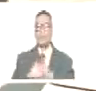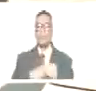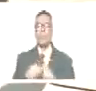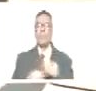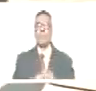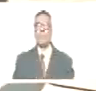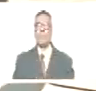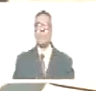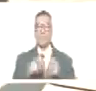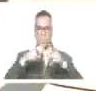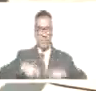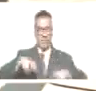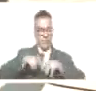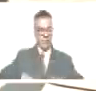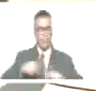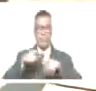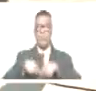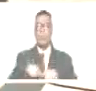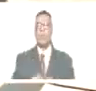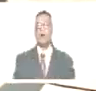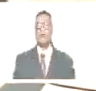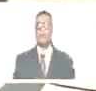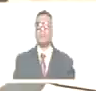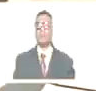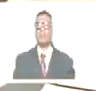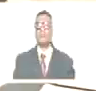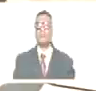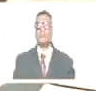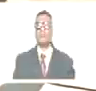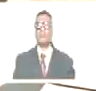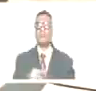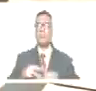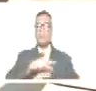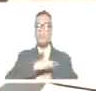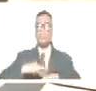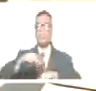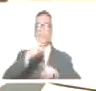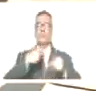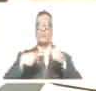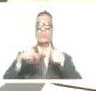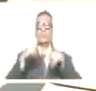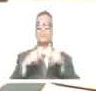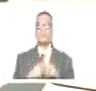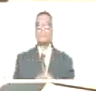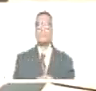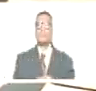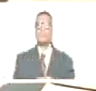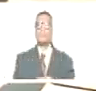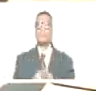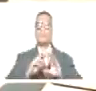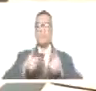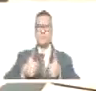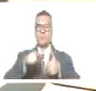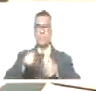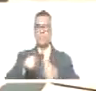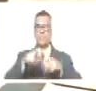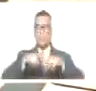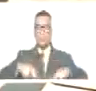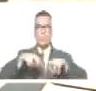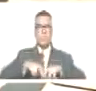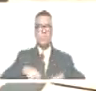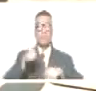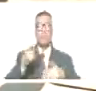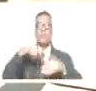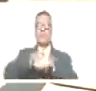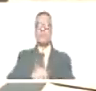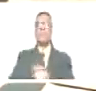revisado, se ha investigado, y el Ministerio Público ha iniciado esa investigación, incluye allí